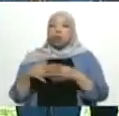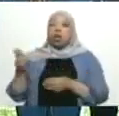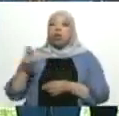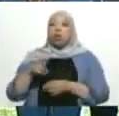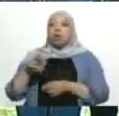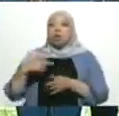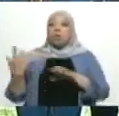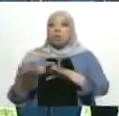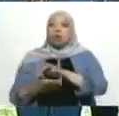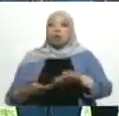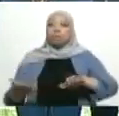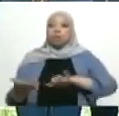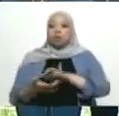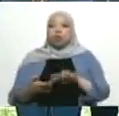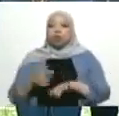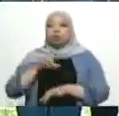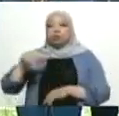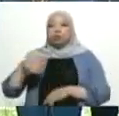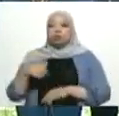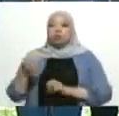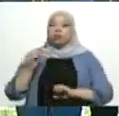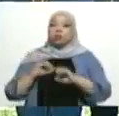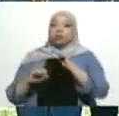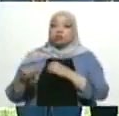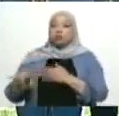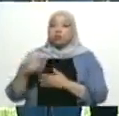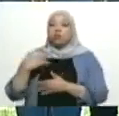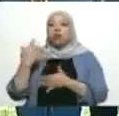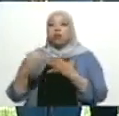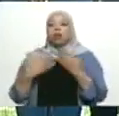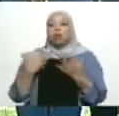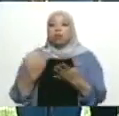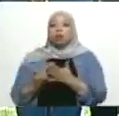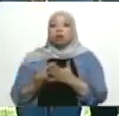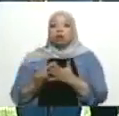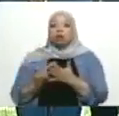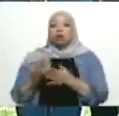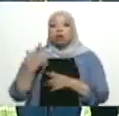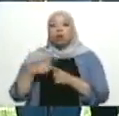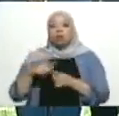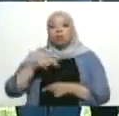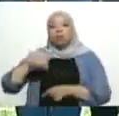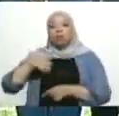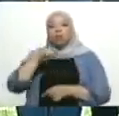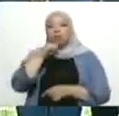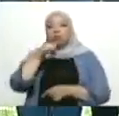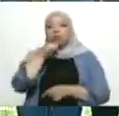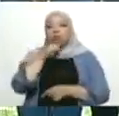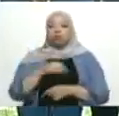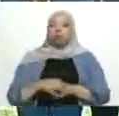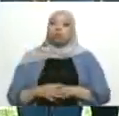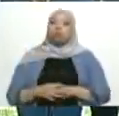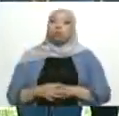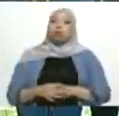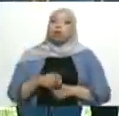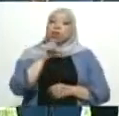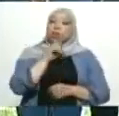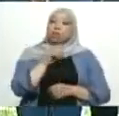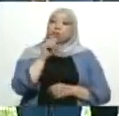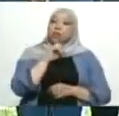de problema, porque de lo contrario ellos tienen que ir por allá, por el otro lado, por el Pacífico, y se les dificulta